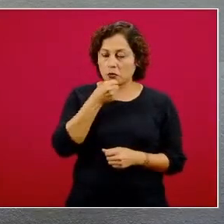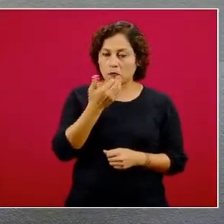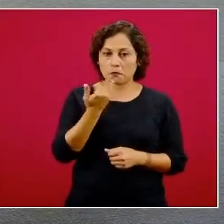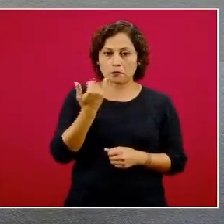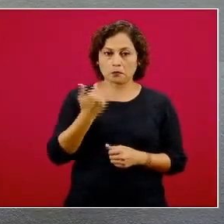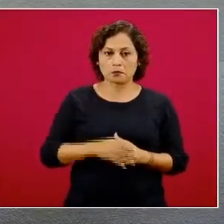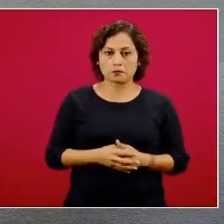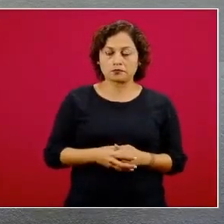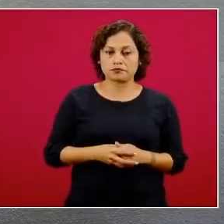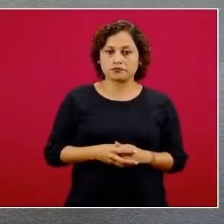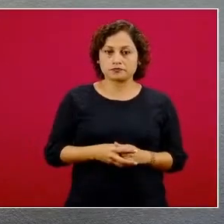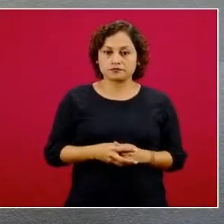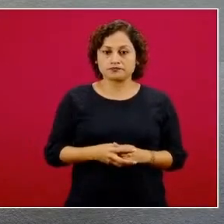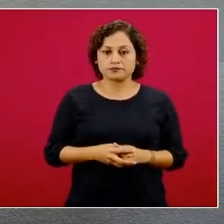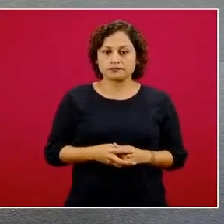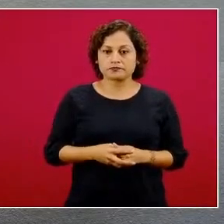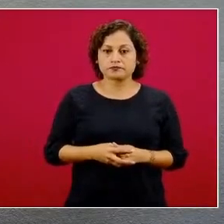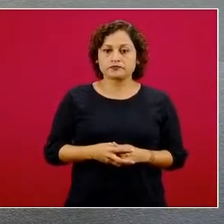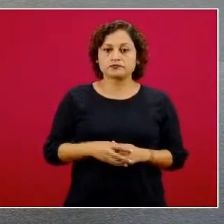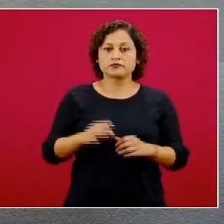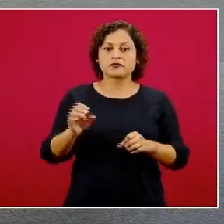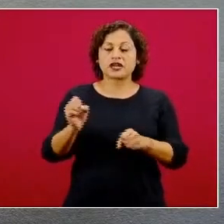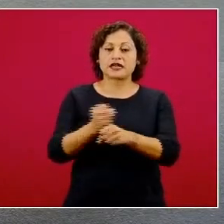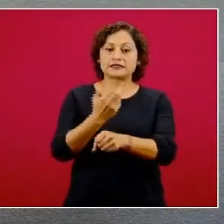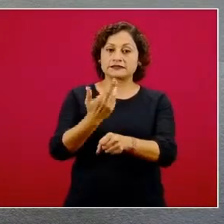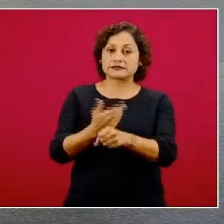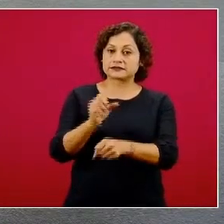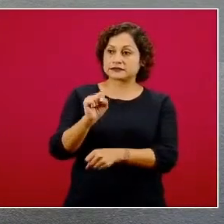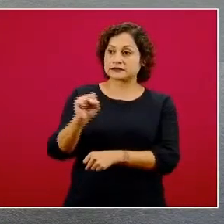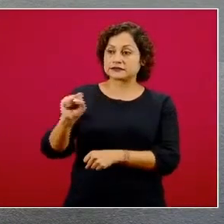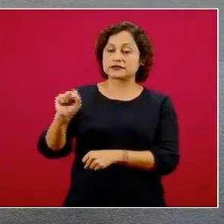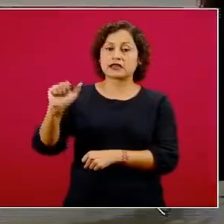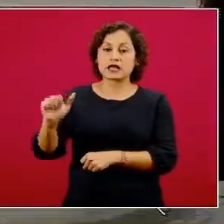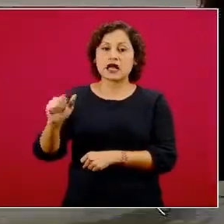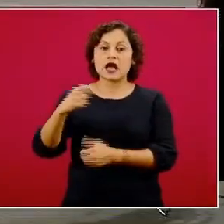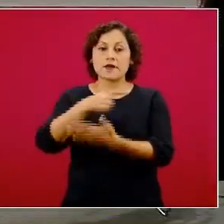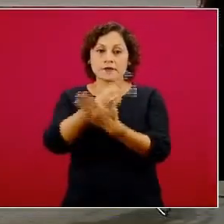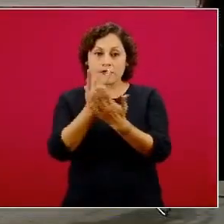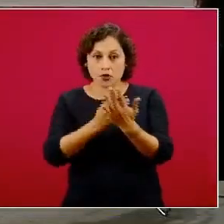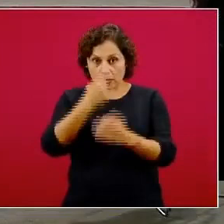para rehabilitar? En Secretaría de Salud, ¿cuántos programas hay para rehabilitar?